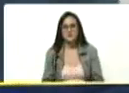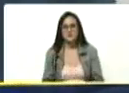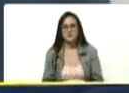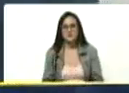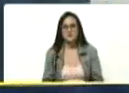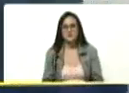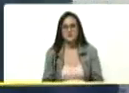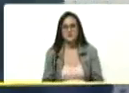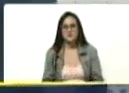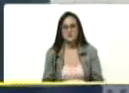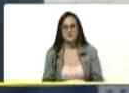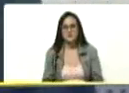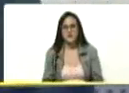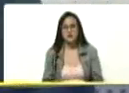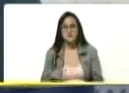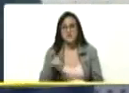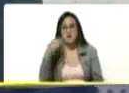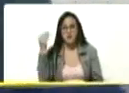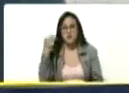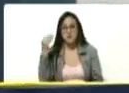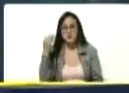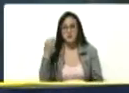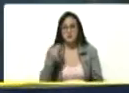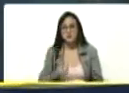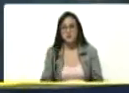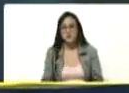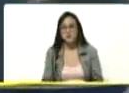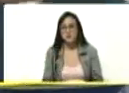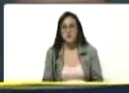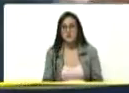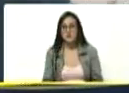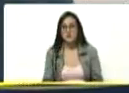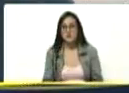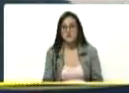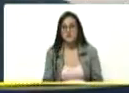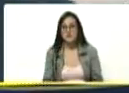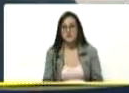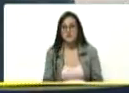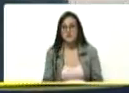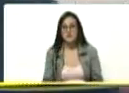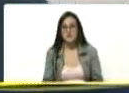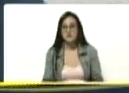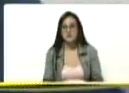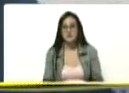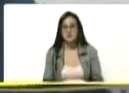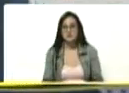Y cualquiera había pensado que ya Grenada pues